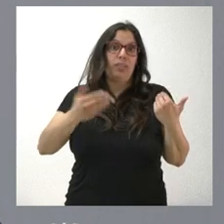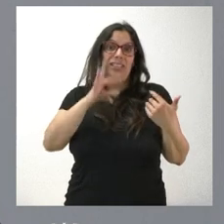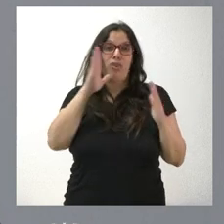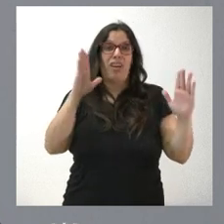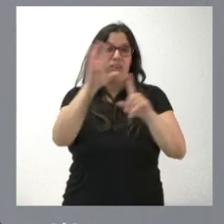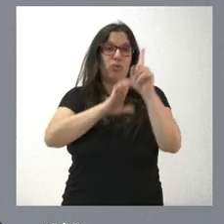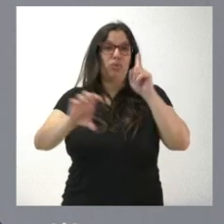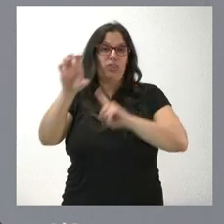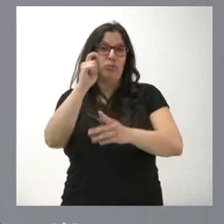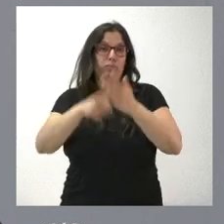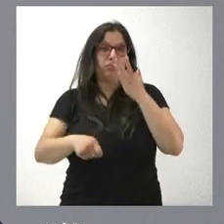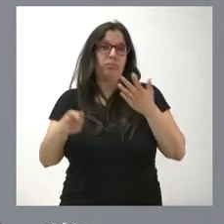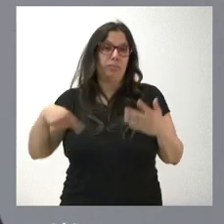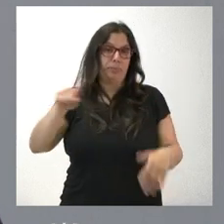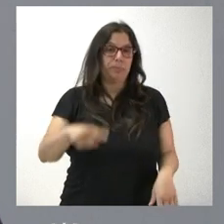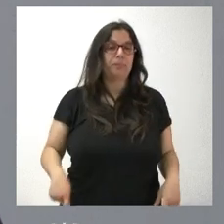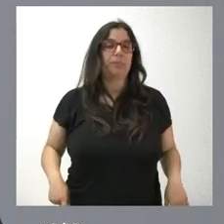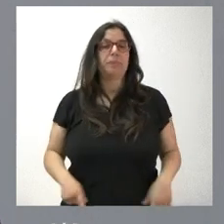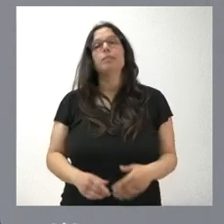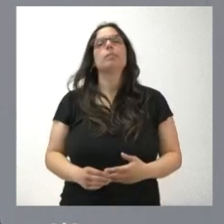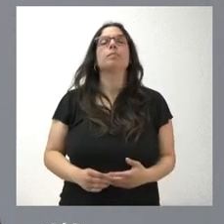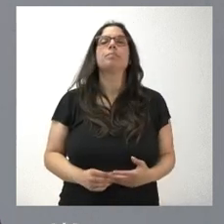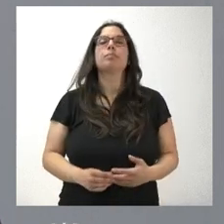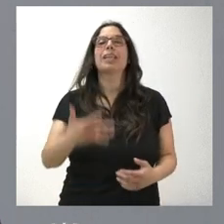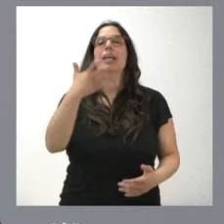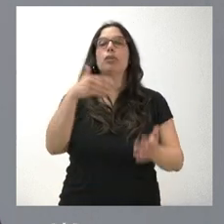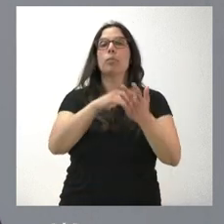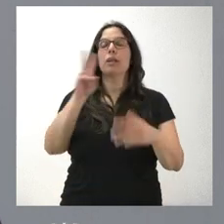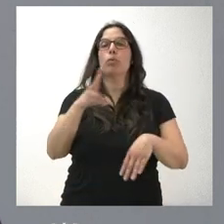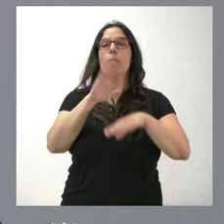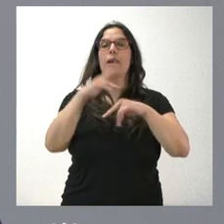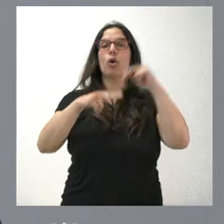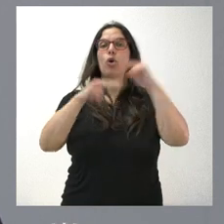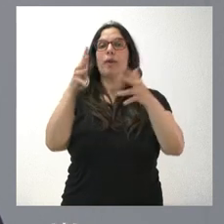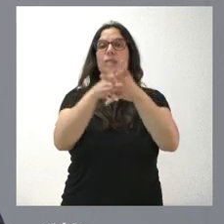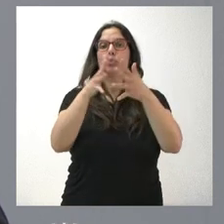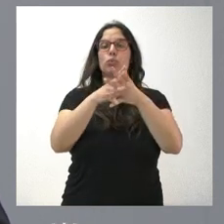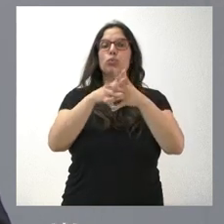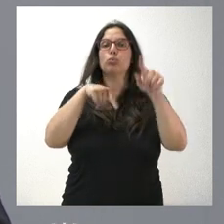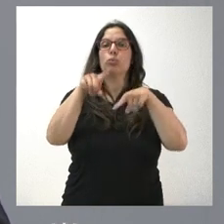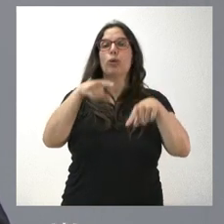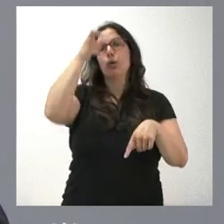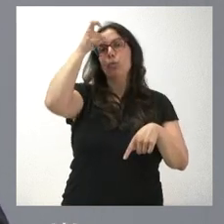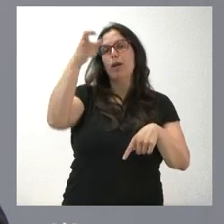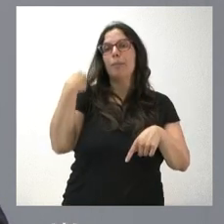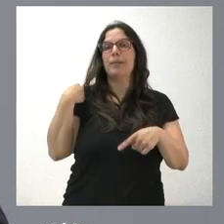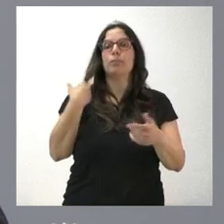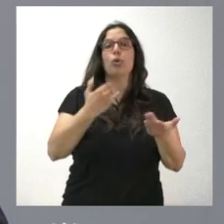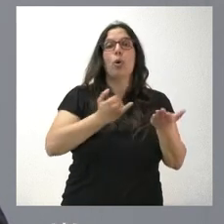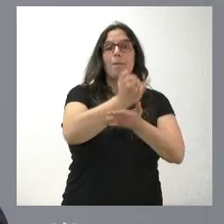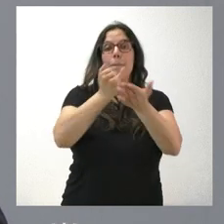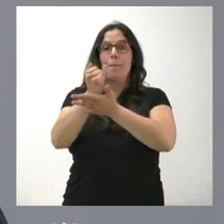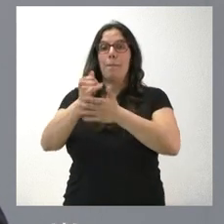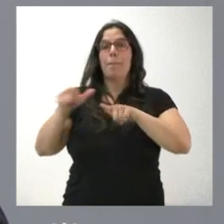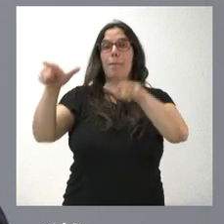contexto que estamos atravesando. 500.000 euros para las obras de infraestructura rural en la contratación parcelaria de Villa García de Campos,